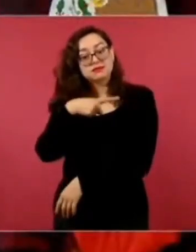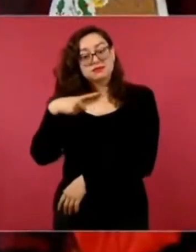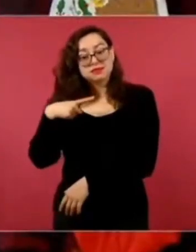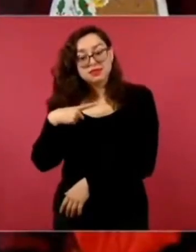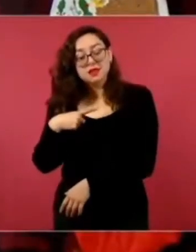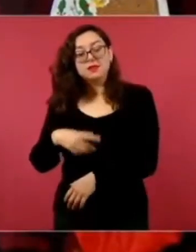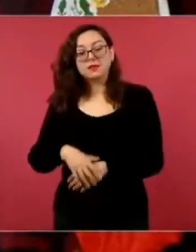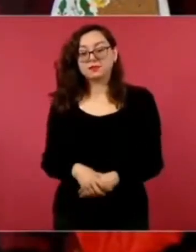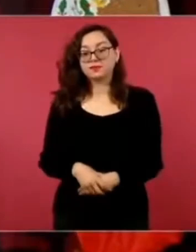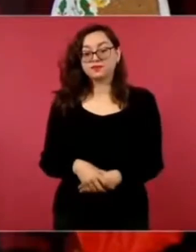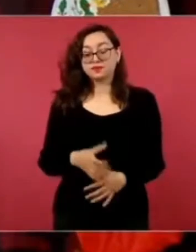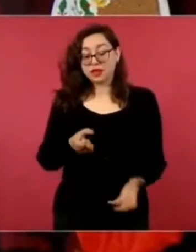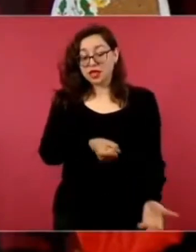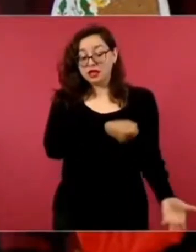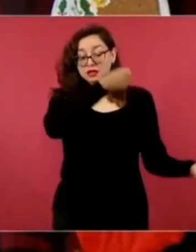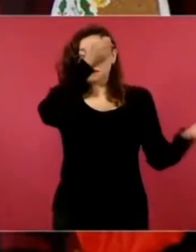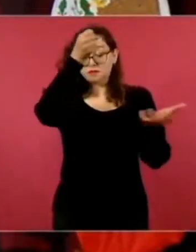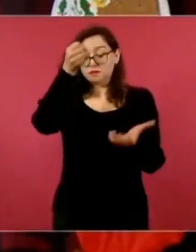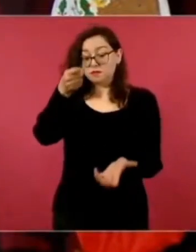del gobierno,